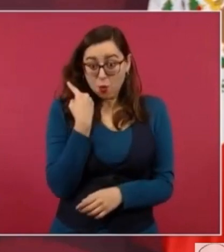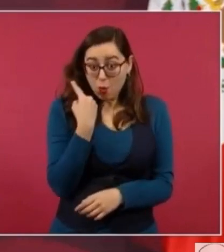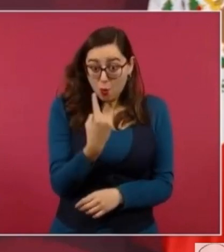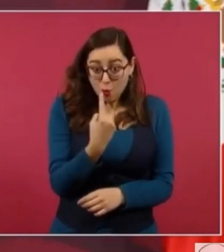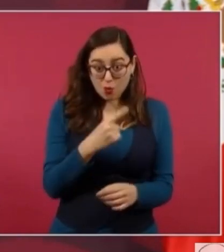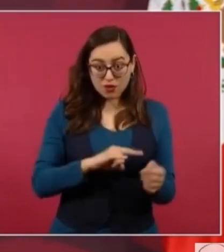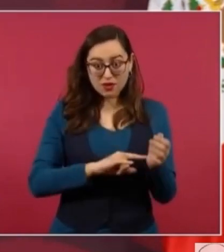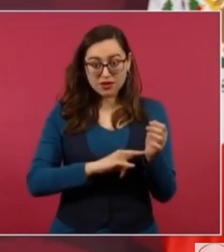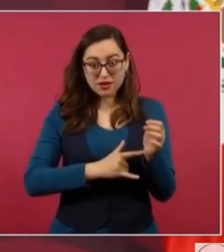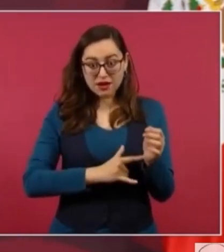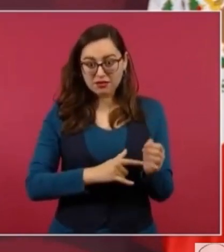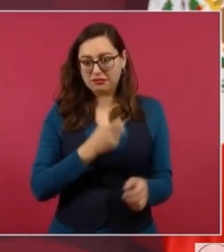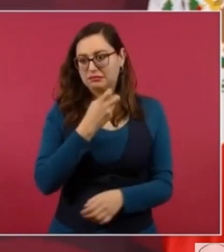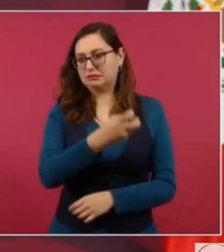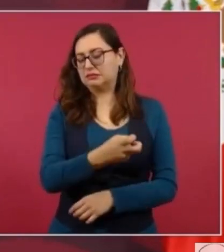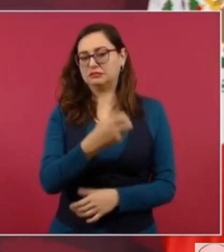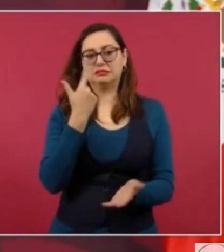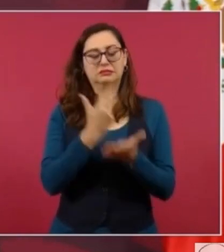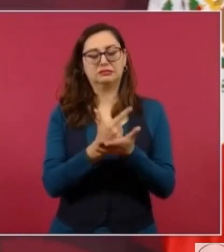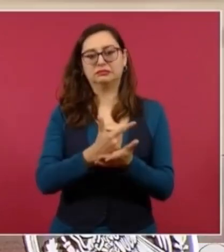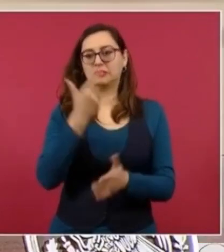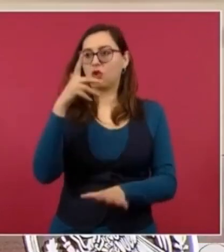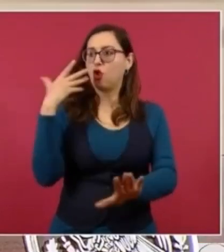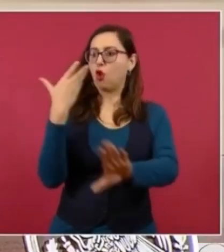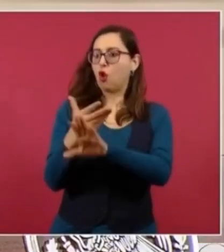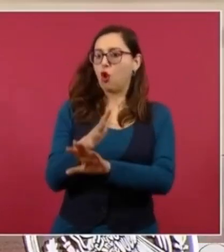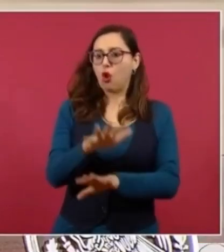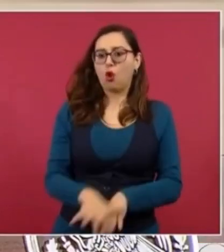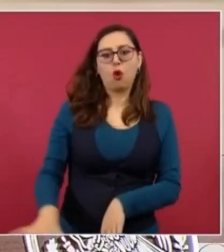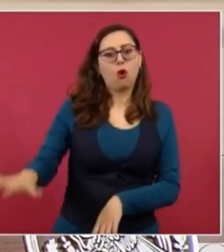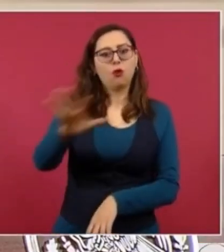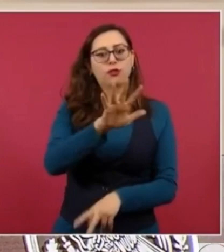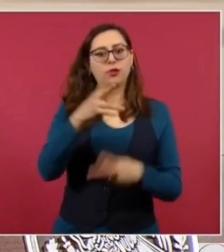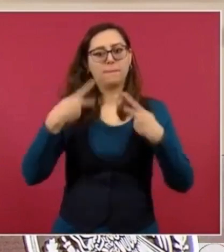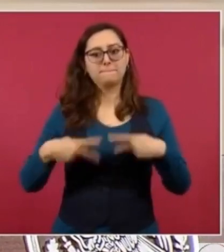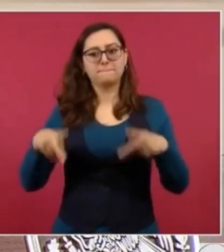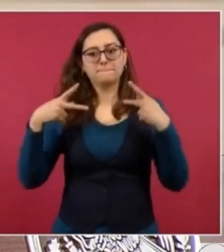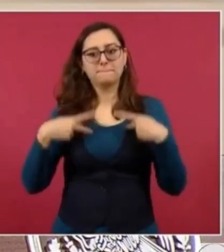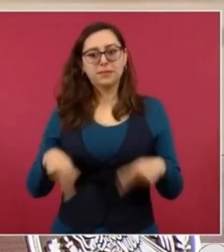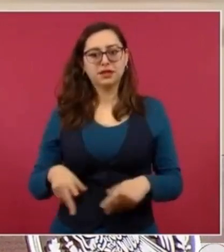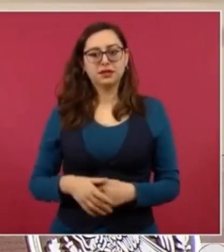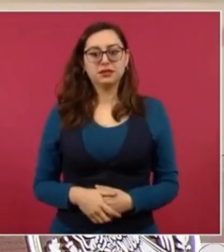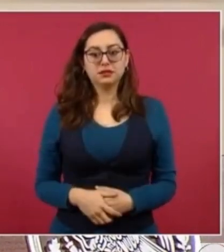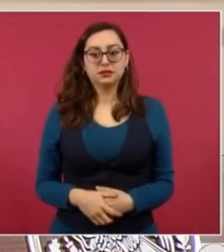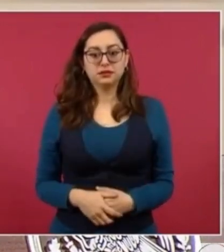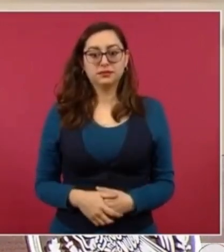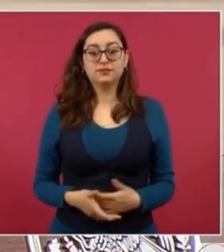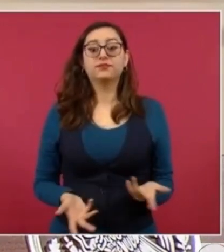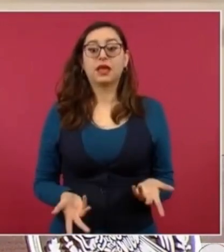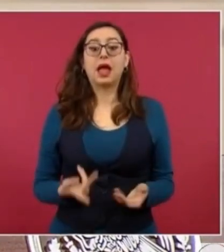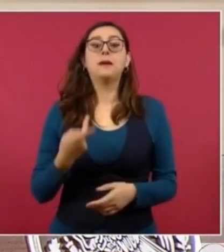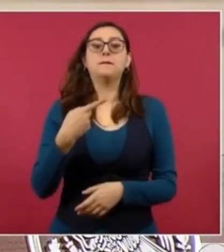Eso es pecado social. Y todavía van a la iglesia.